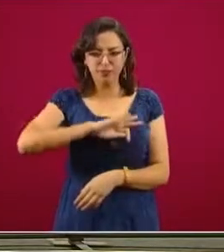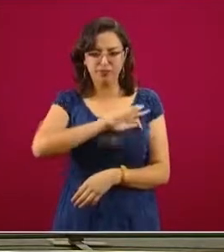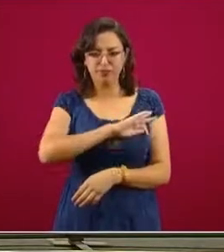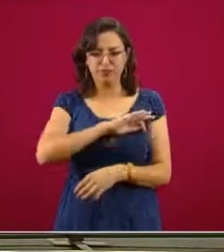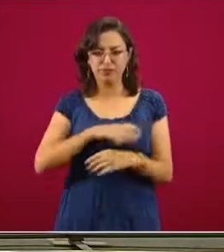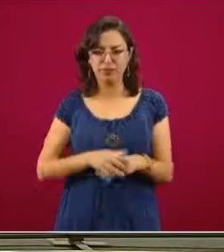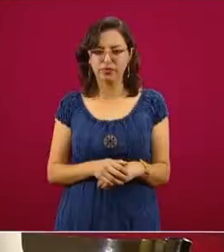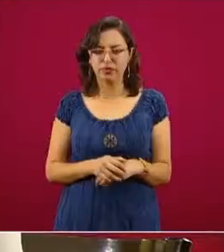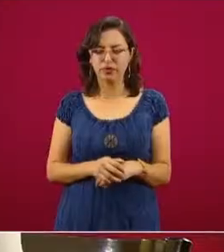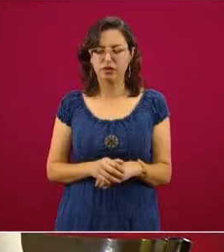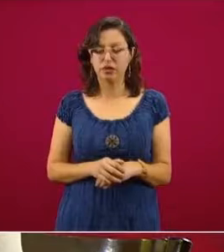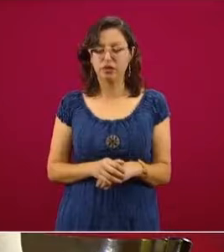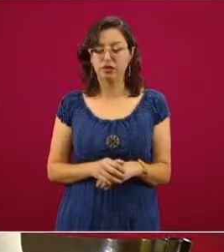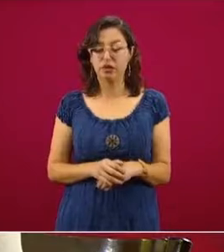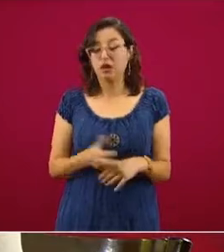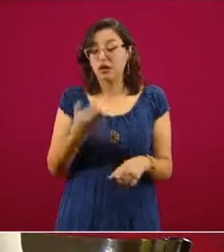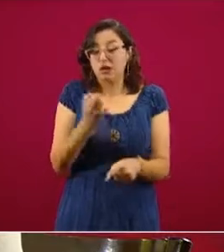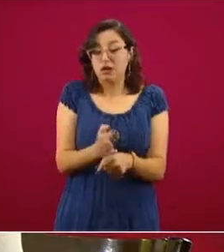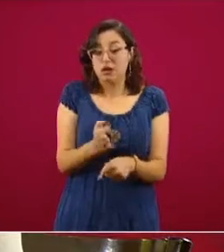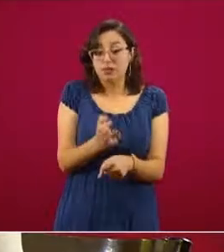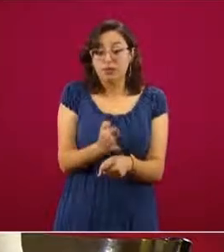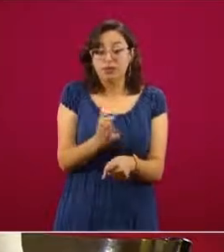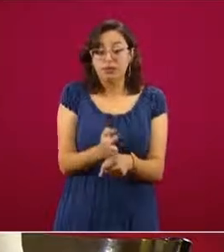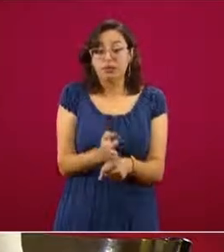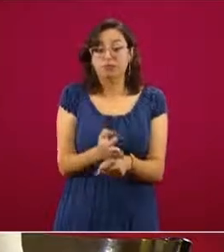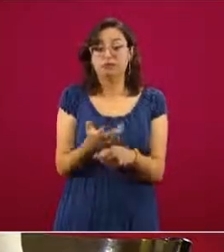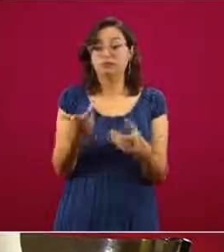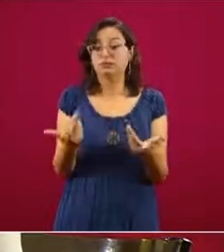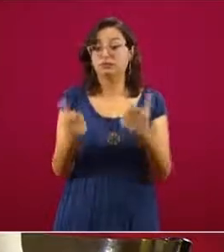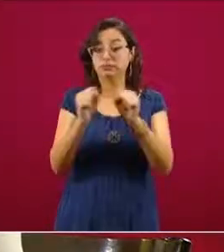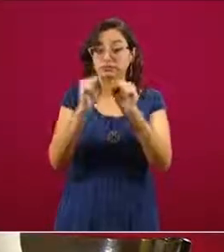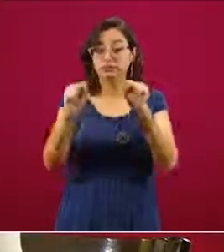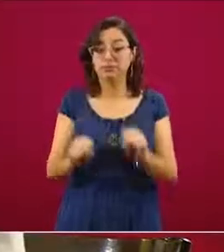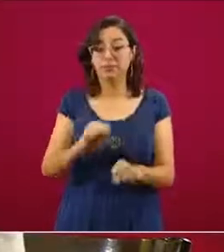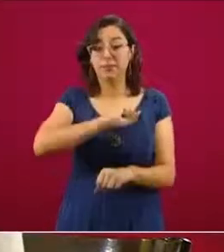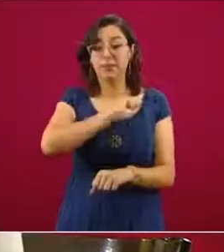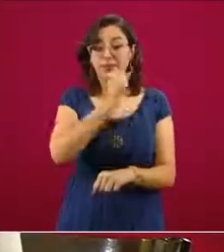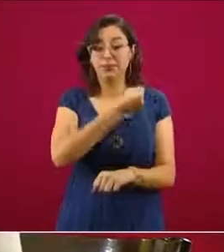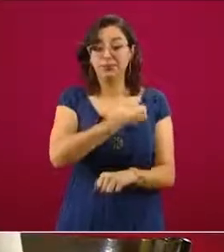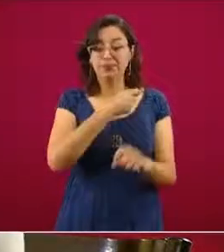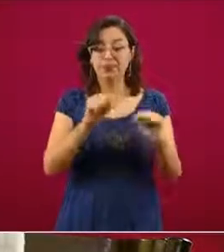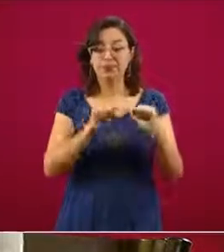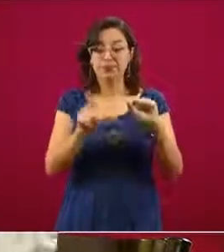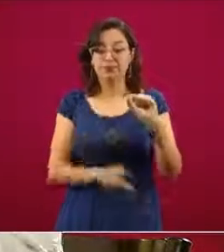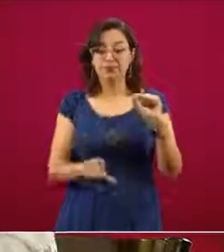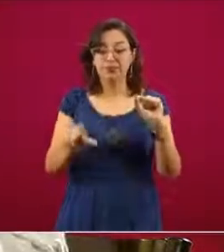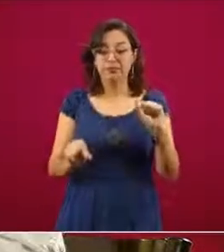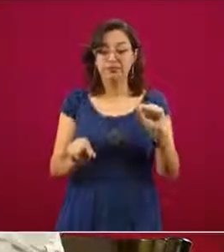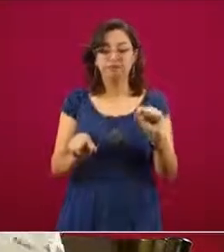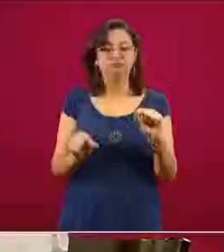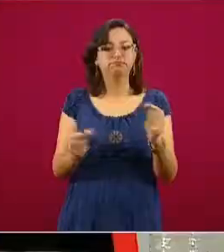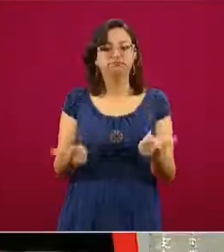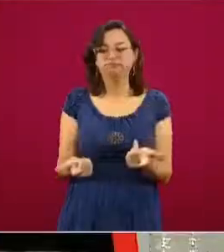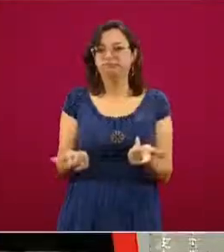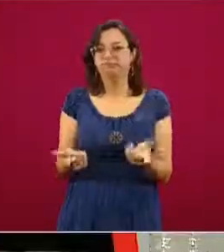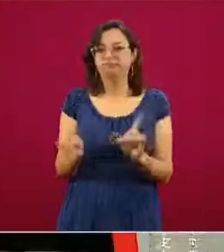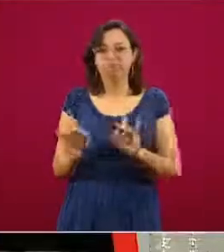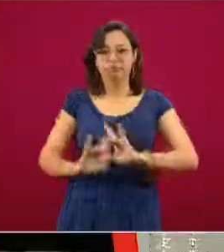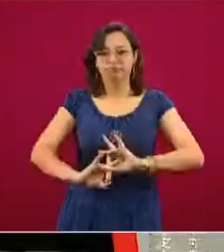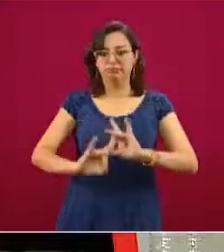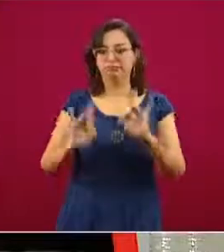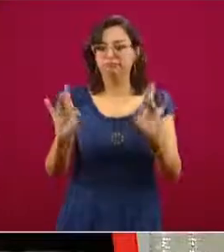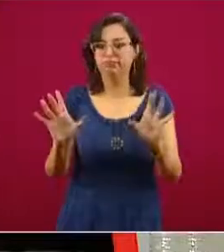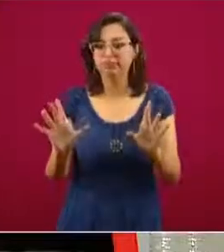un punto en donde el sistema de salud de nuestro país pues enfrenta una realidad que quizás sí es